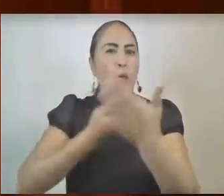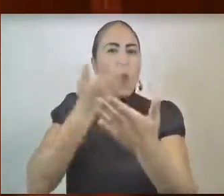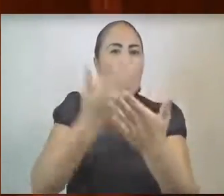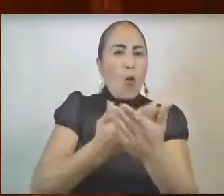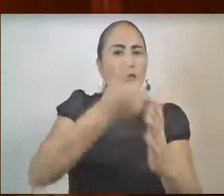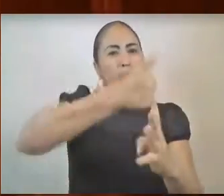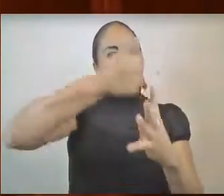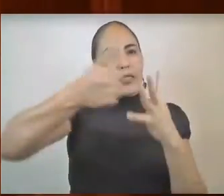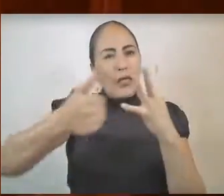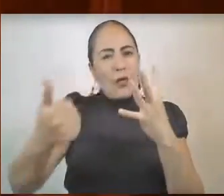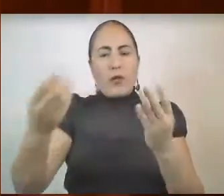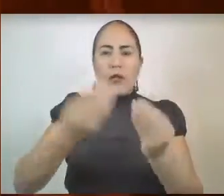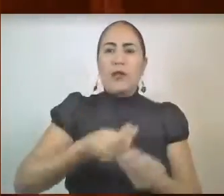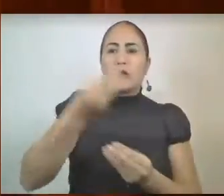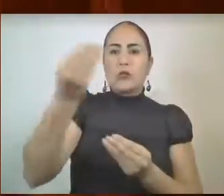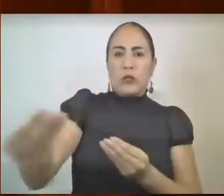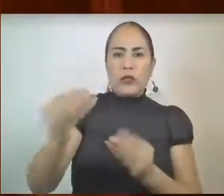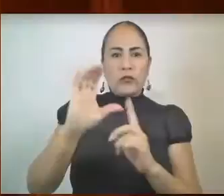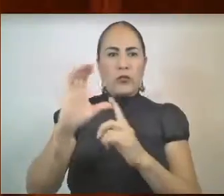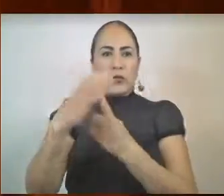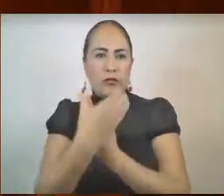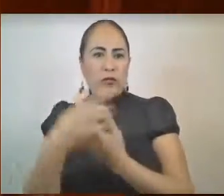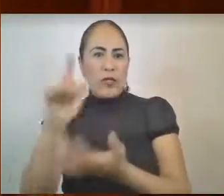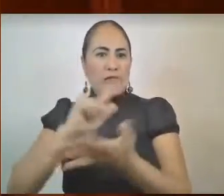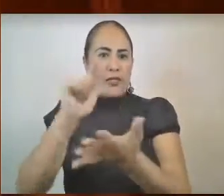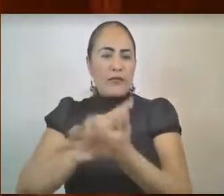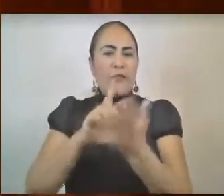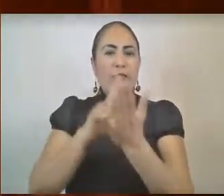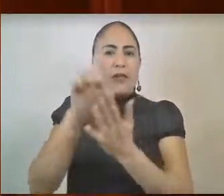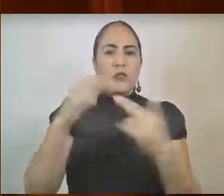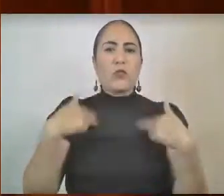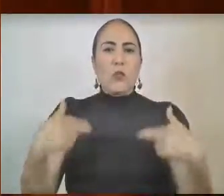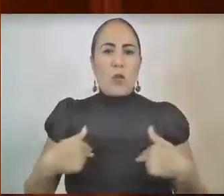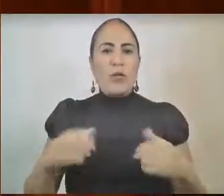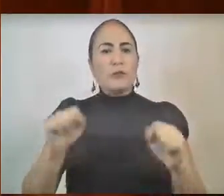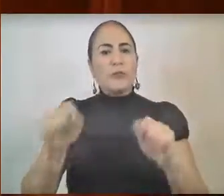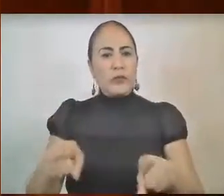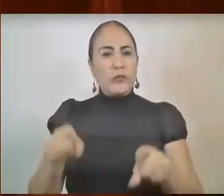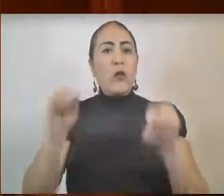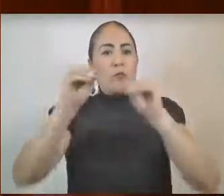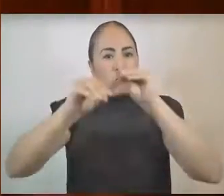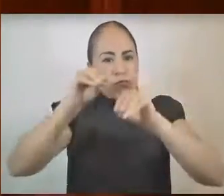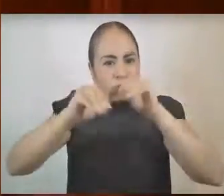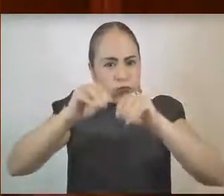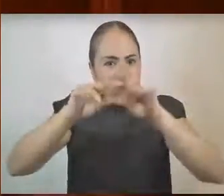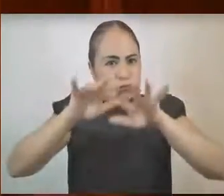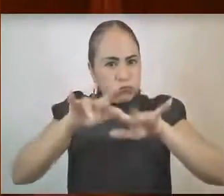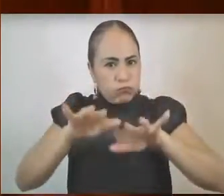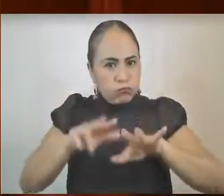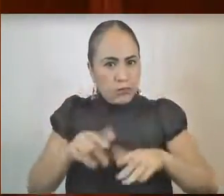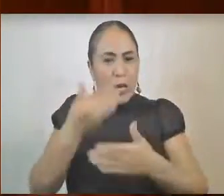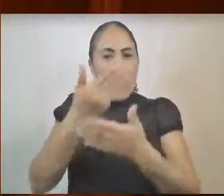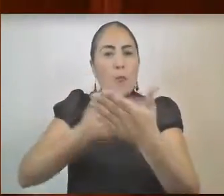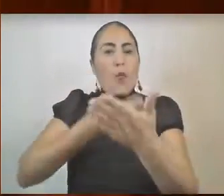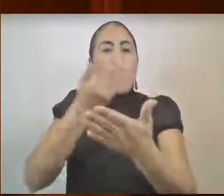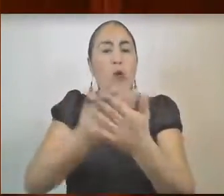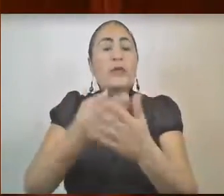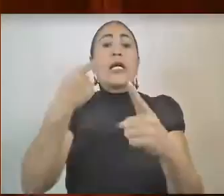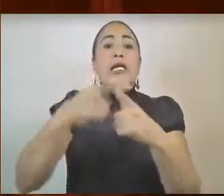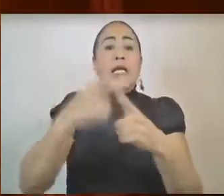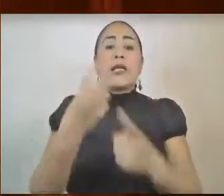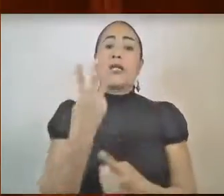a la Comisión Legislativa de Derechos Humanos, quien integra el dictamen correspondiente y formula la propuesta de terna para el